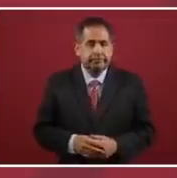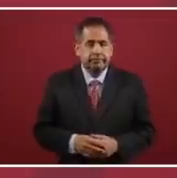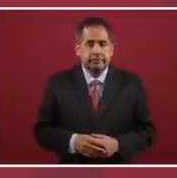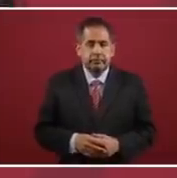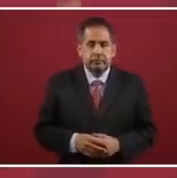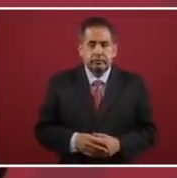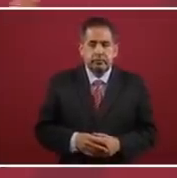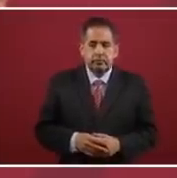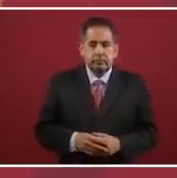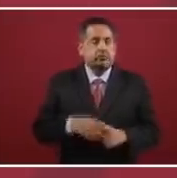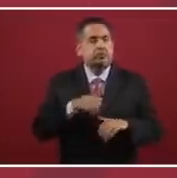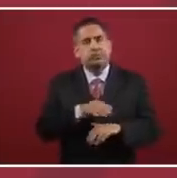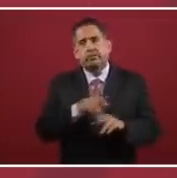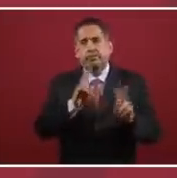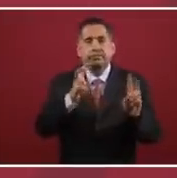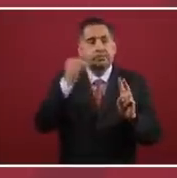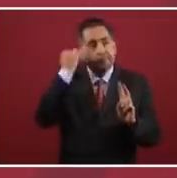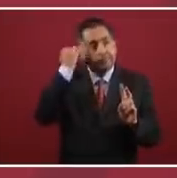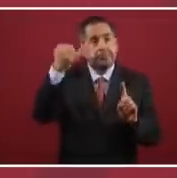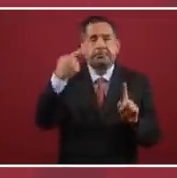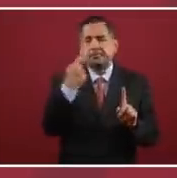en el marco de la política